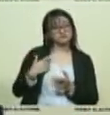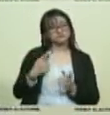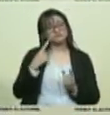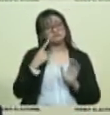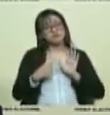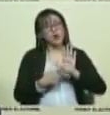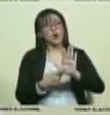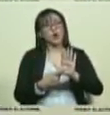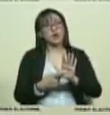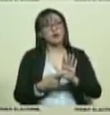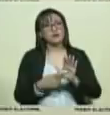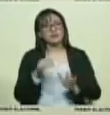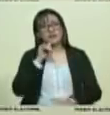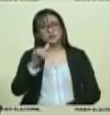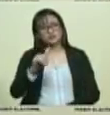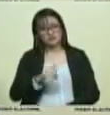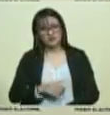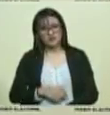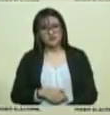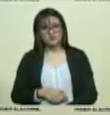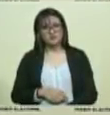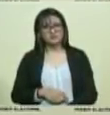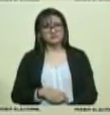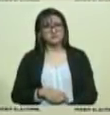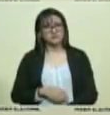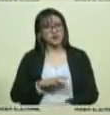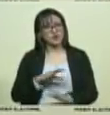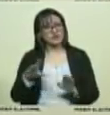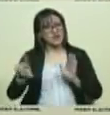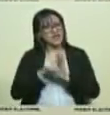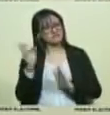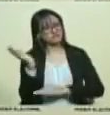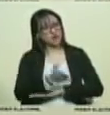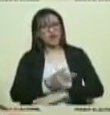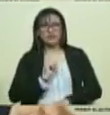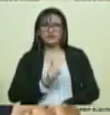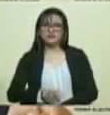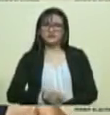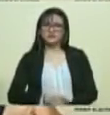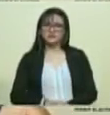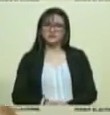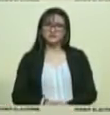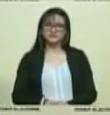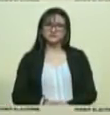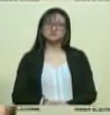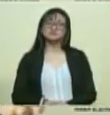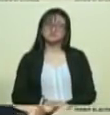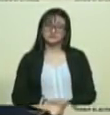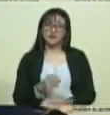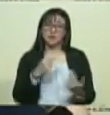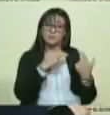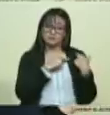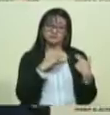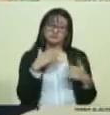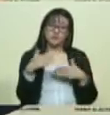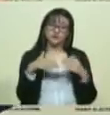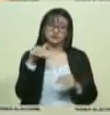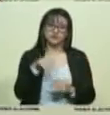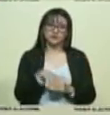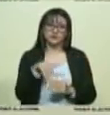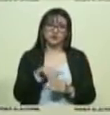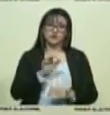y, por supuesto, perseguirlo con toda la fuerza de la ley. Eso es lo que corresponde en un proceso